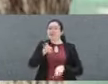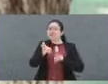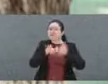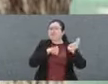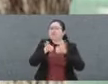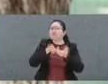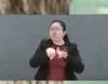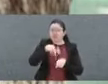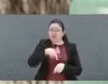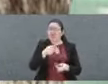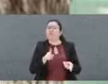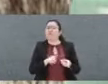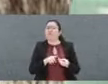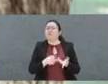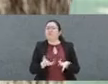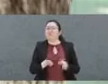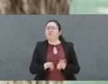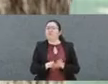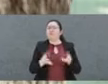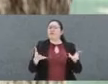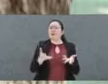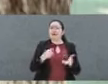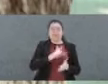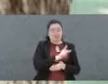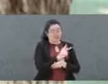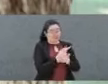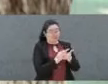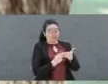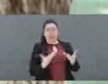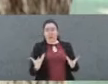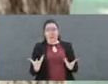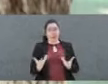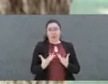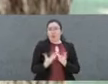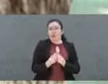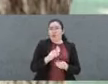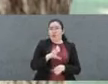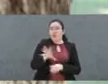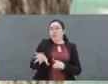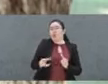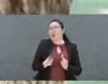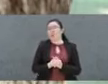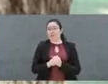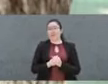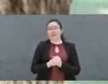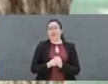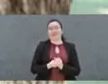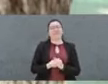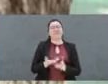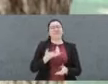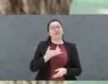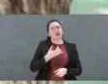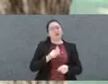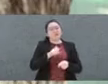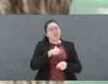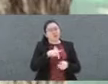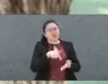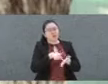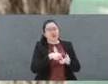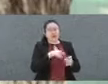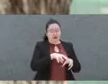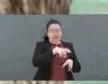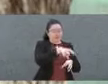con este programa integral del agua de la ciudad, en donde se rehabilitan pozos, plantas potabilizadoras, se hacen los sectores de agua